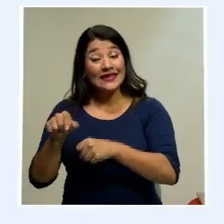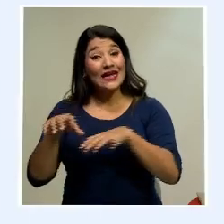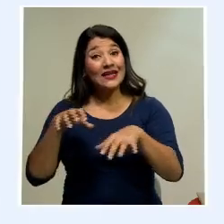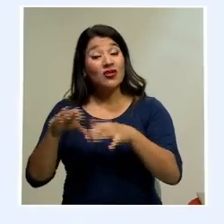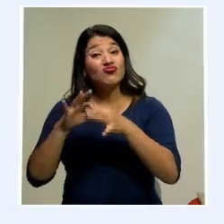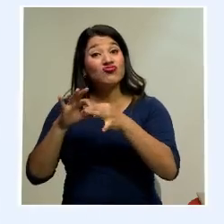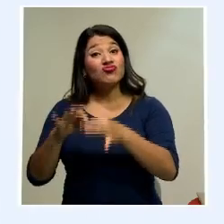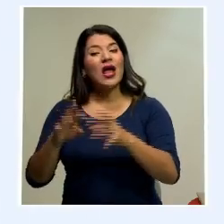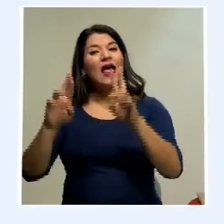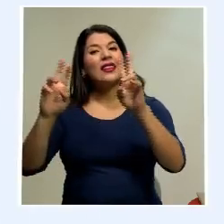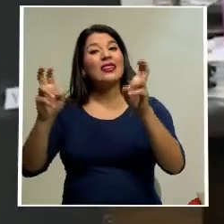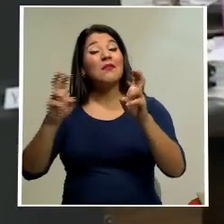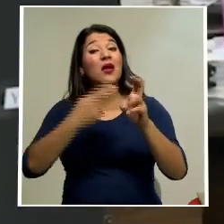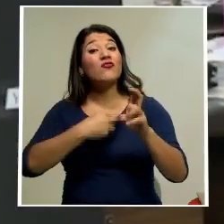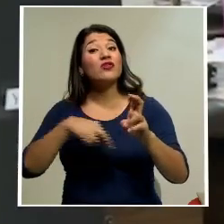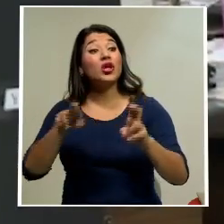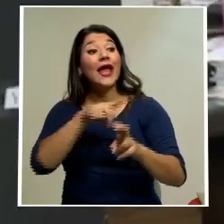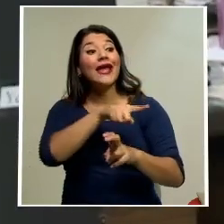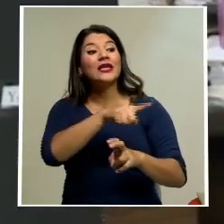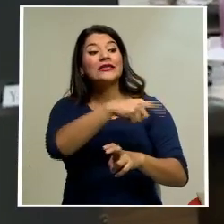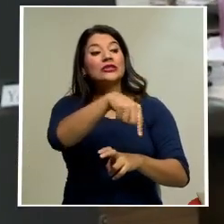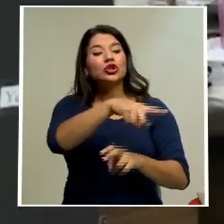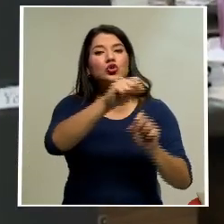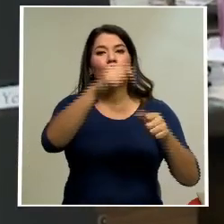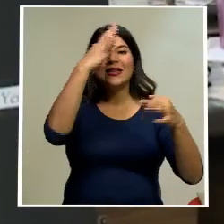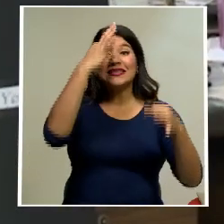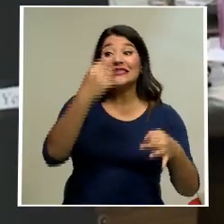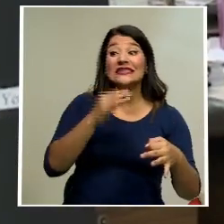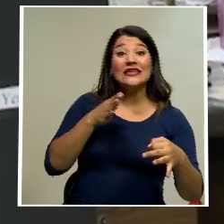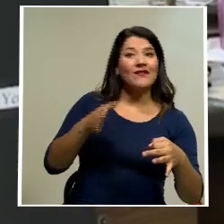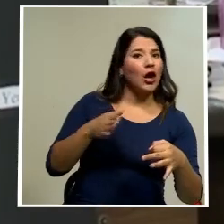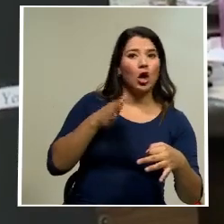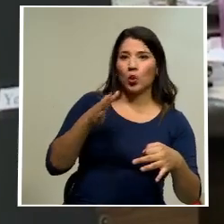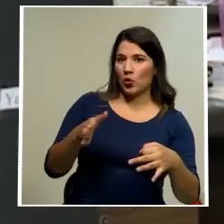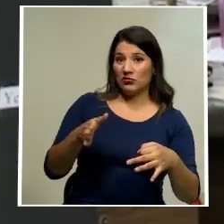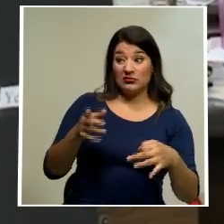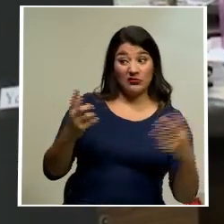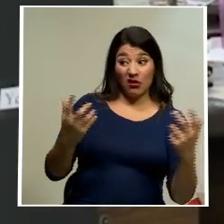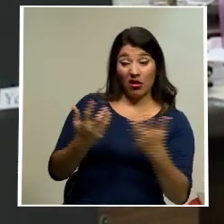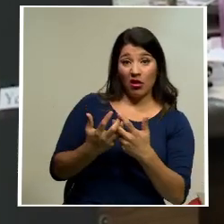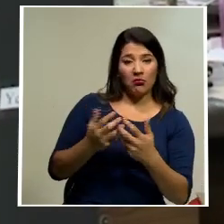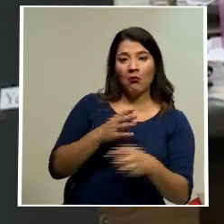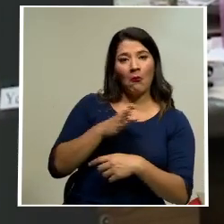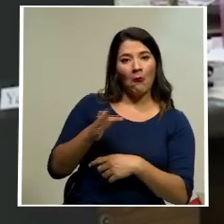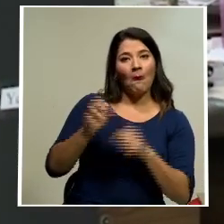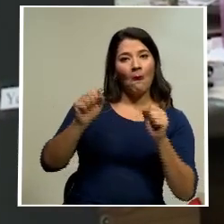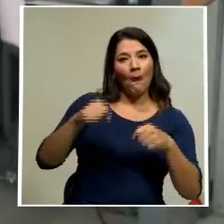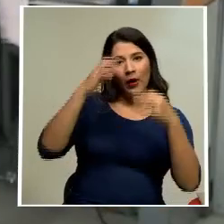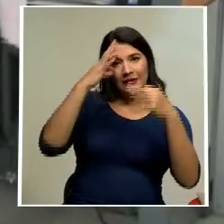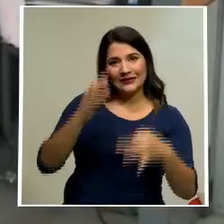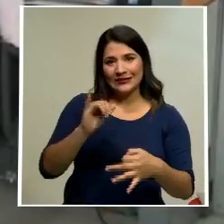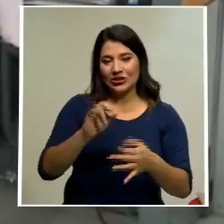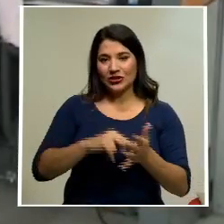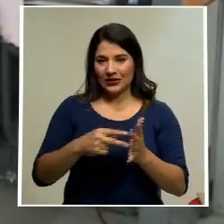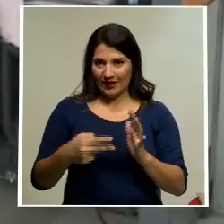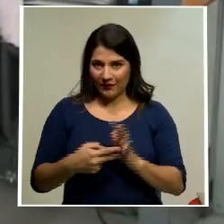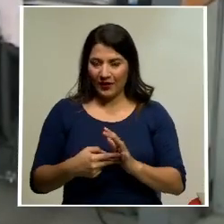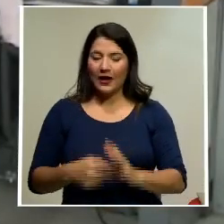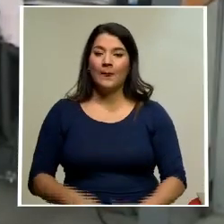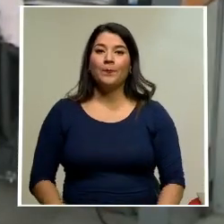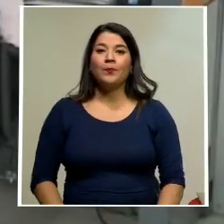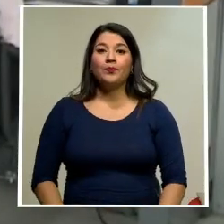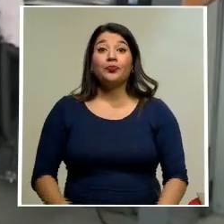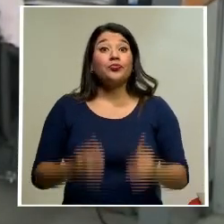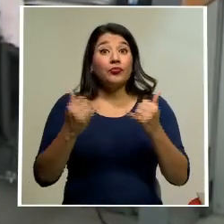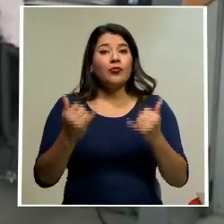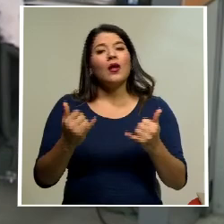con los temas de, por ejemplo, salarios, convenciones colectivas o la rectoría de instituciones en el sector público, la objeción